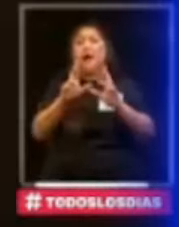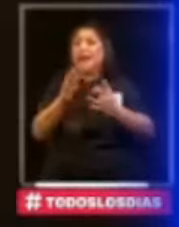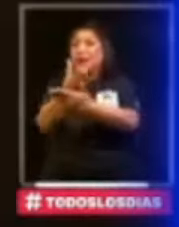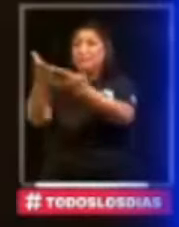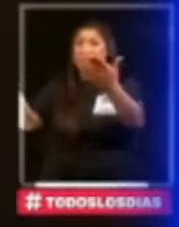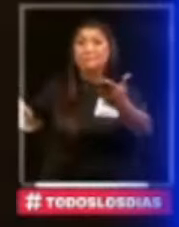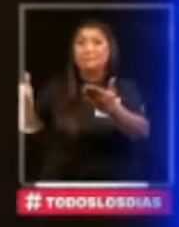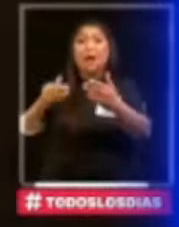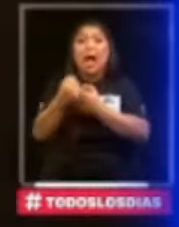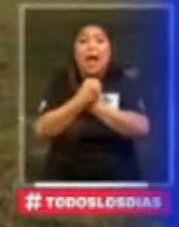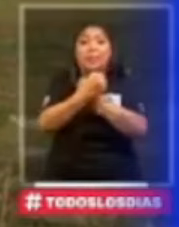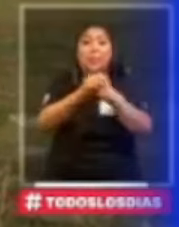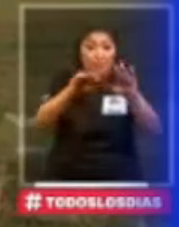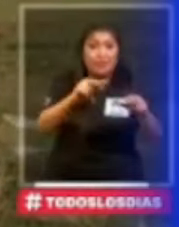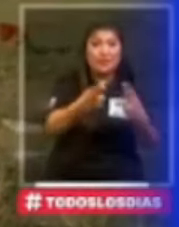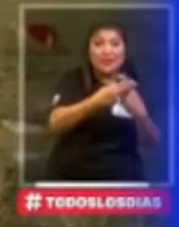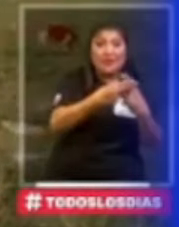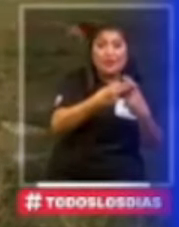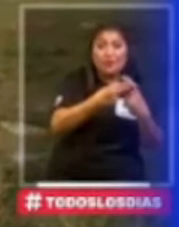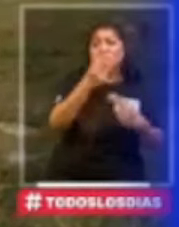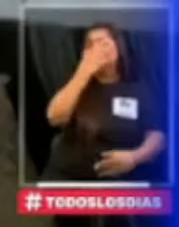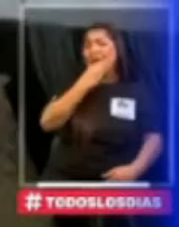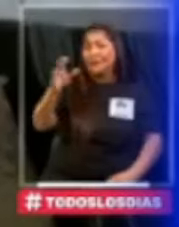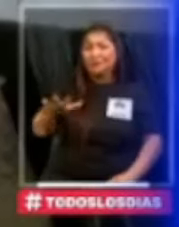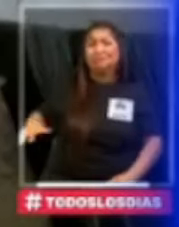sería más hermoso. El mundo sería más hermoso.